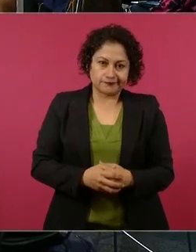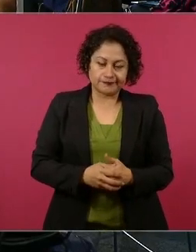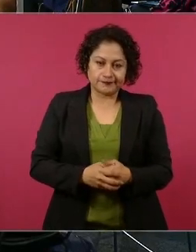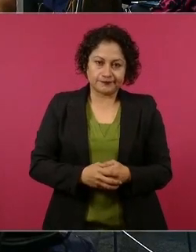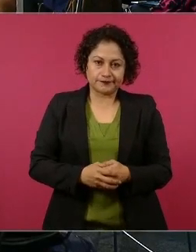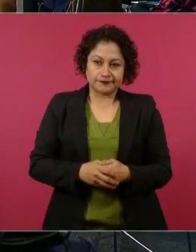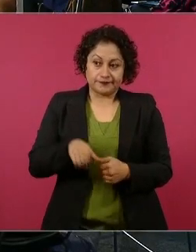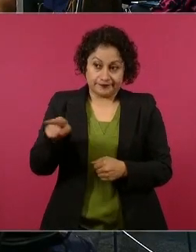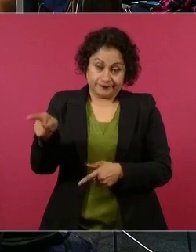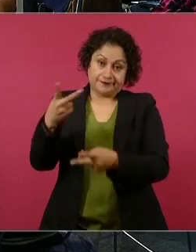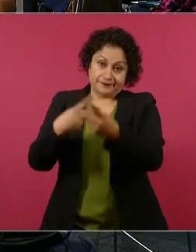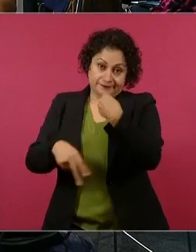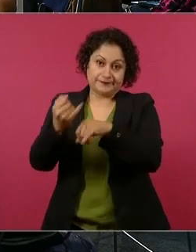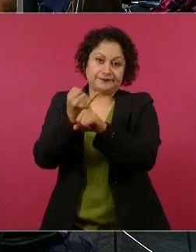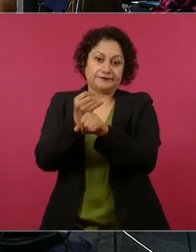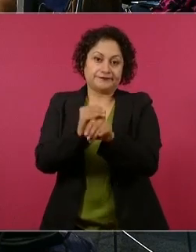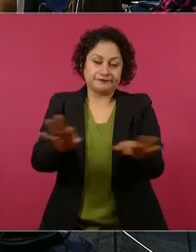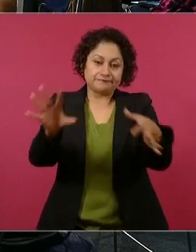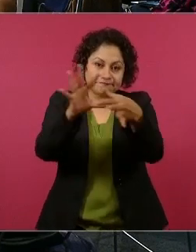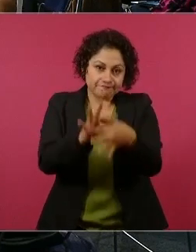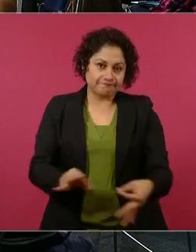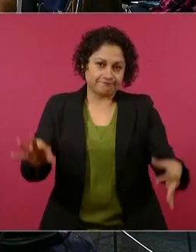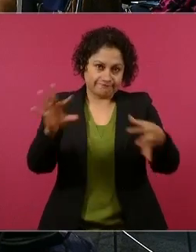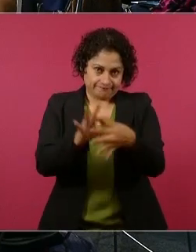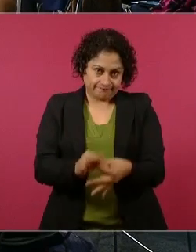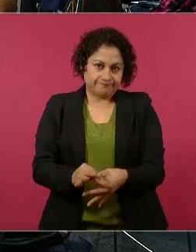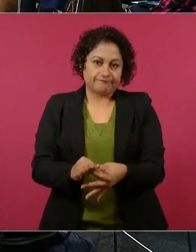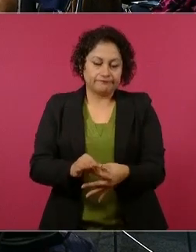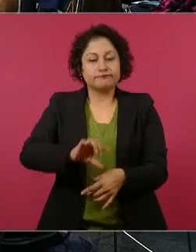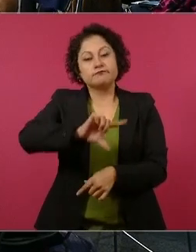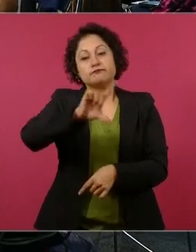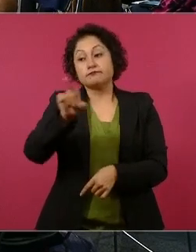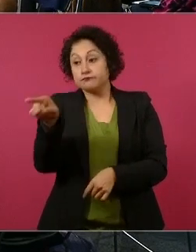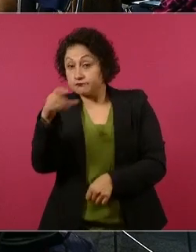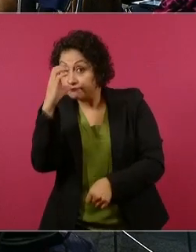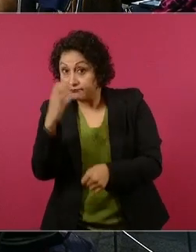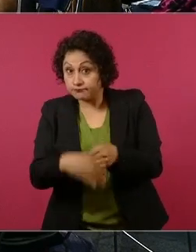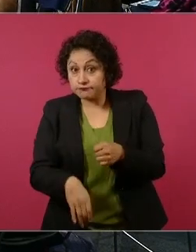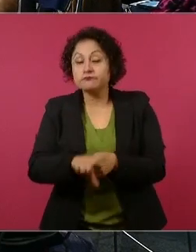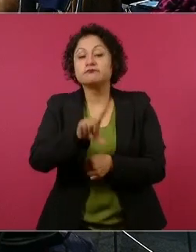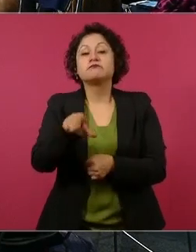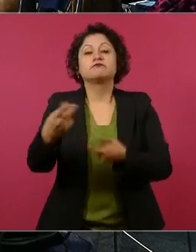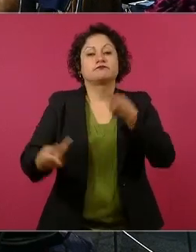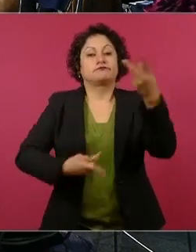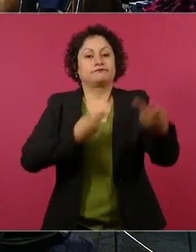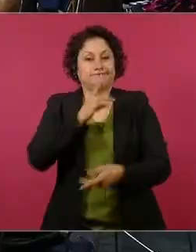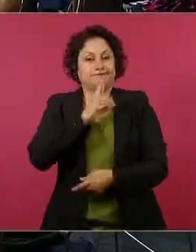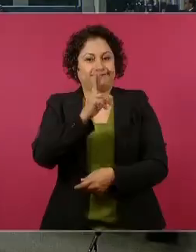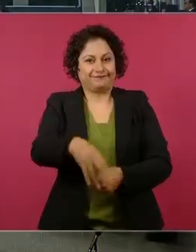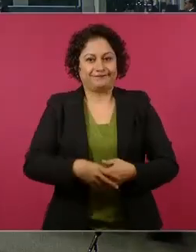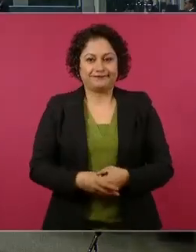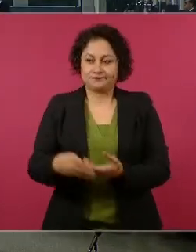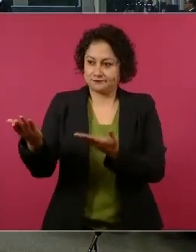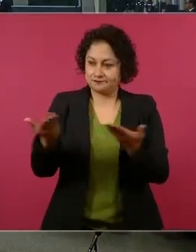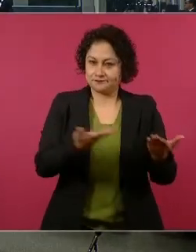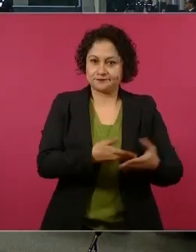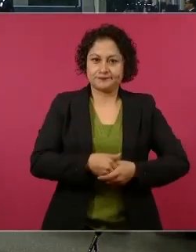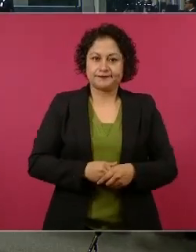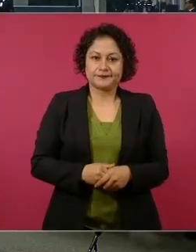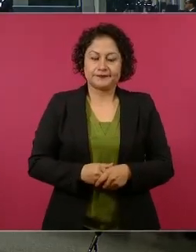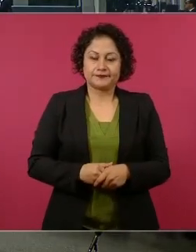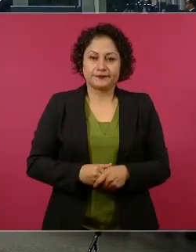Y él nos va a informar. Y ya luego abrimos para las preguntas y las respuestas. Adelante. Muchas